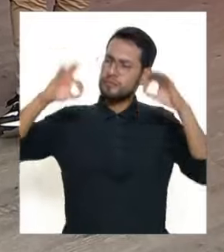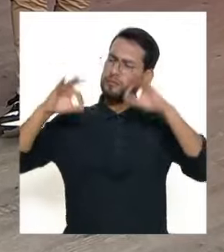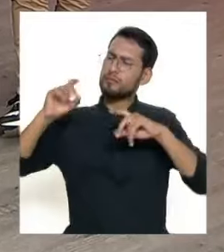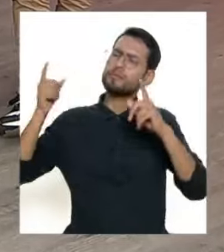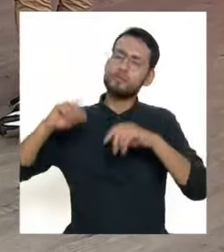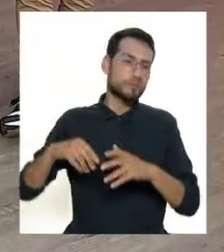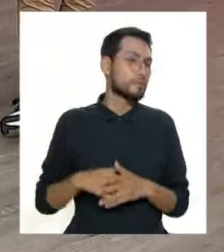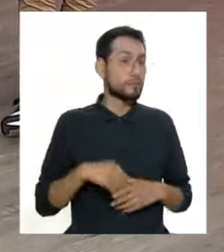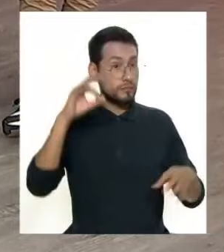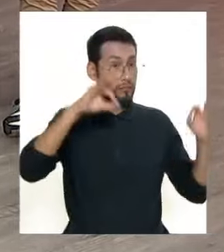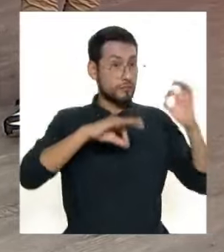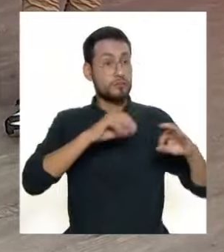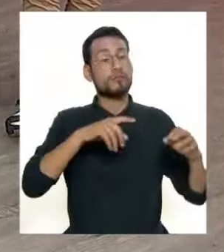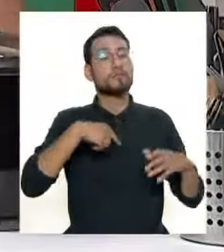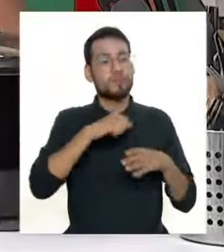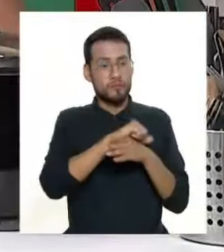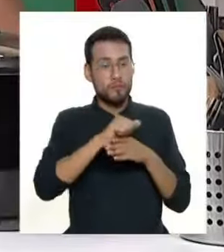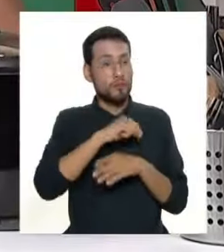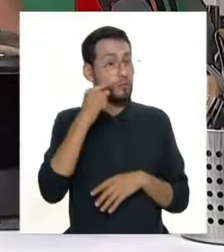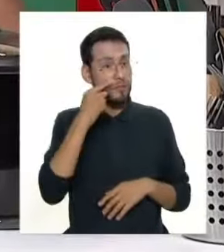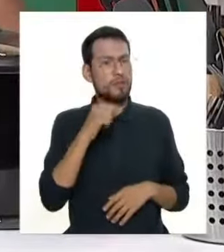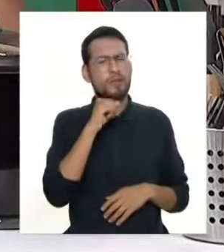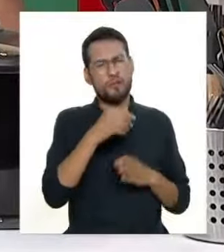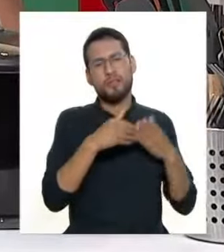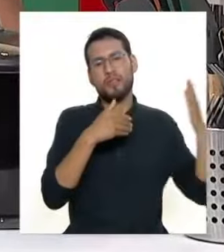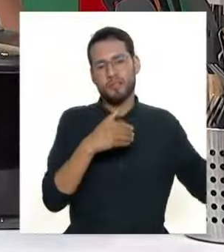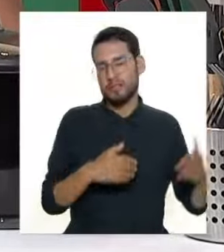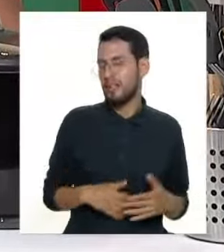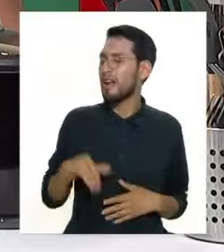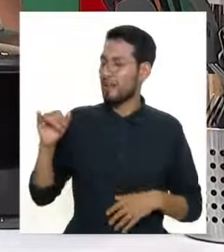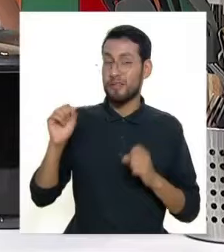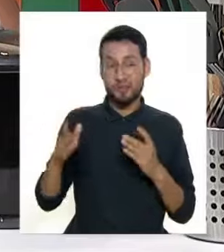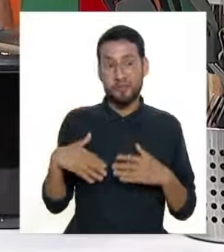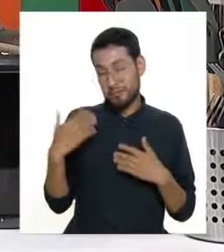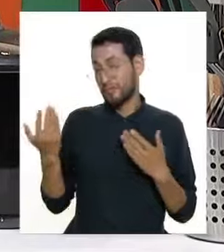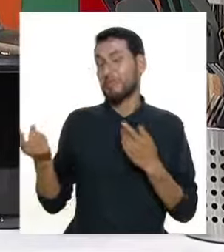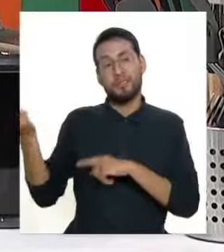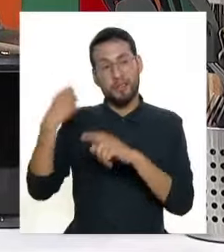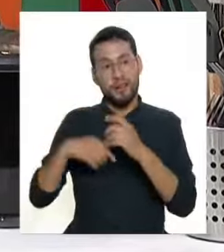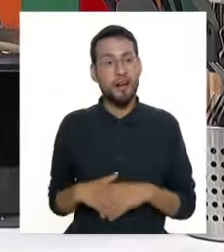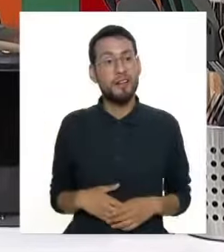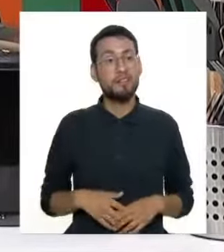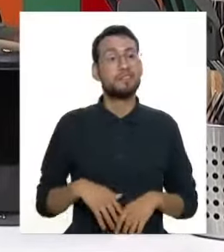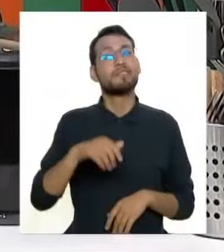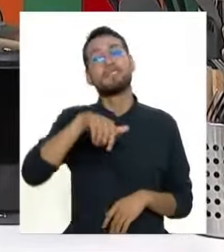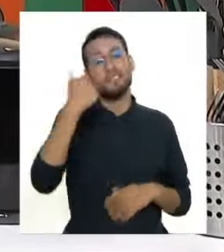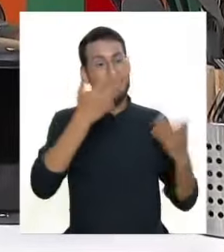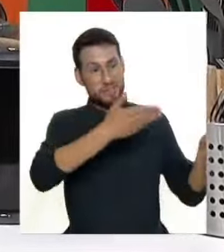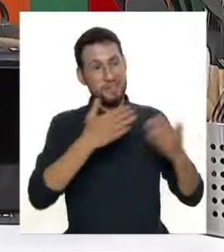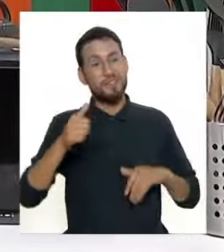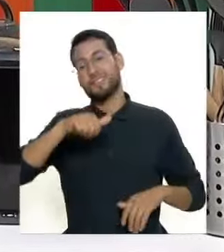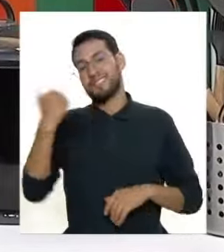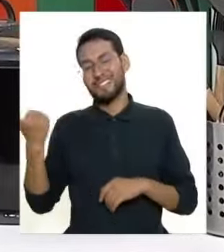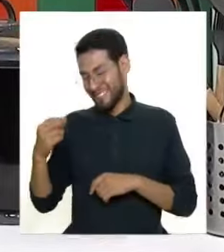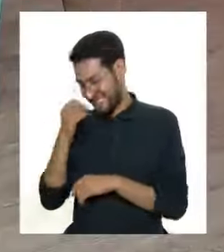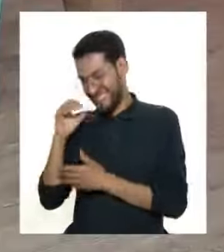¿cuándo? No, la obra empezamos a ensayar en junio, pero todavía falta. Ah, todavía falta. Entonces podemos ser invitados. Pero igual estén atentos a sus redes. Eso es otra invitación y otro